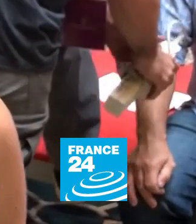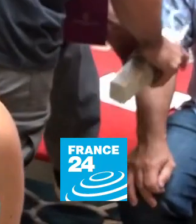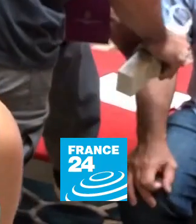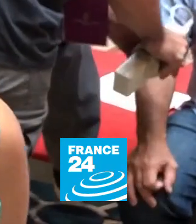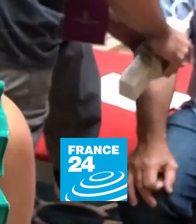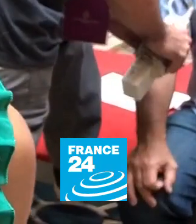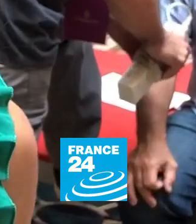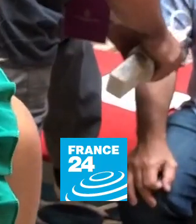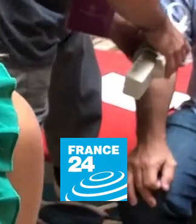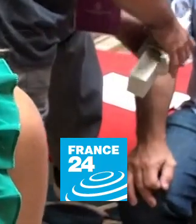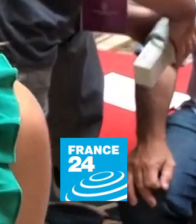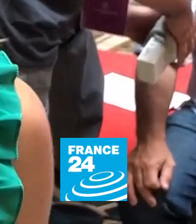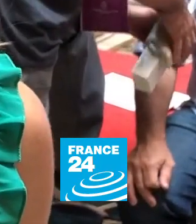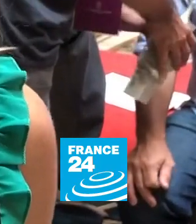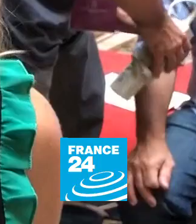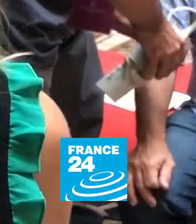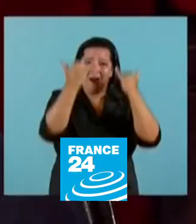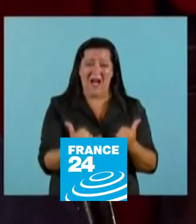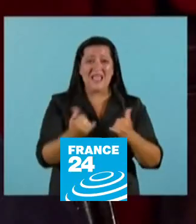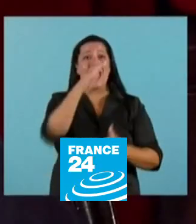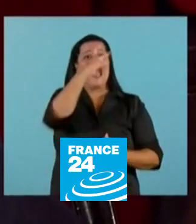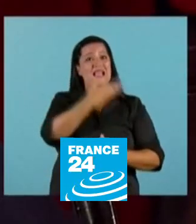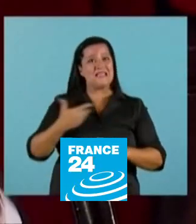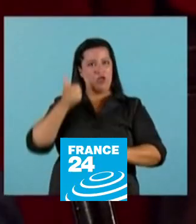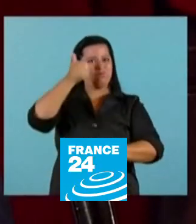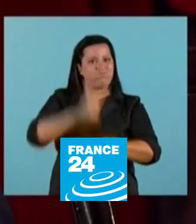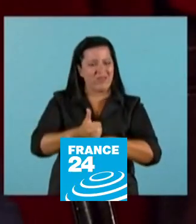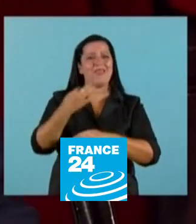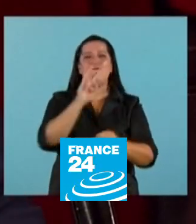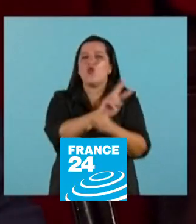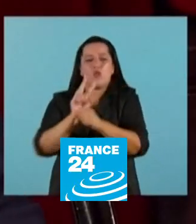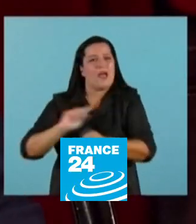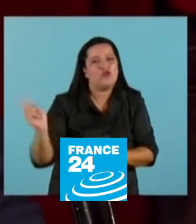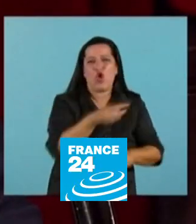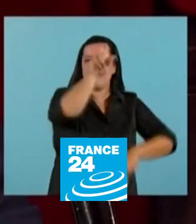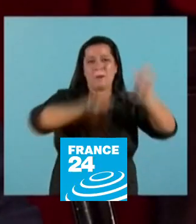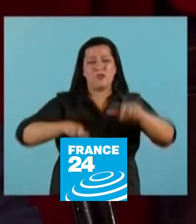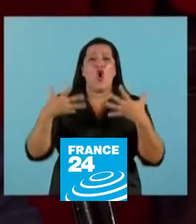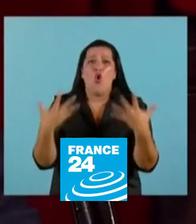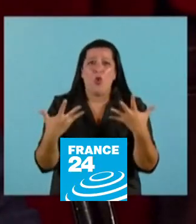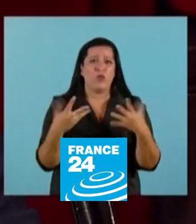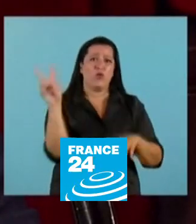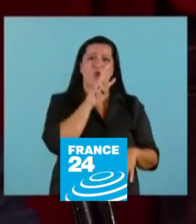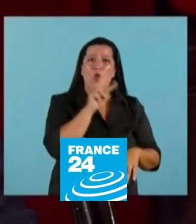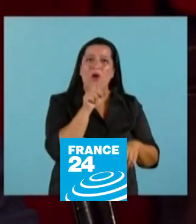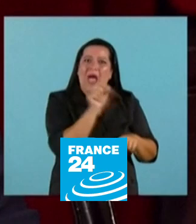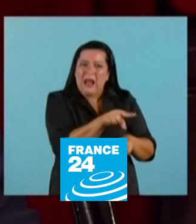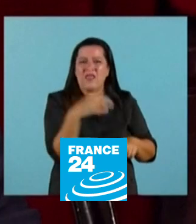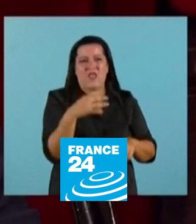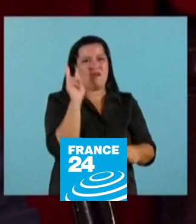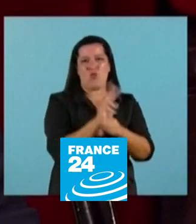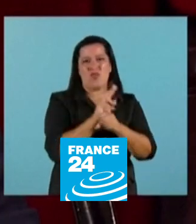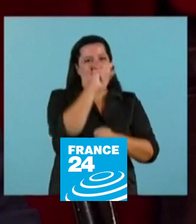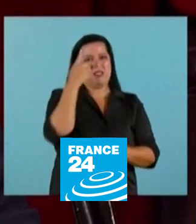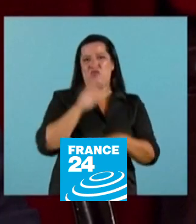aquellos que prefieran las situaciones de clandestinidad. Según el presidente, la ley de 1921 que permite